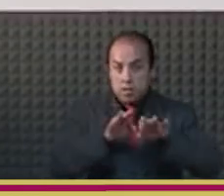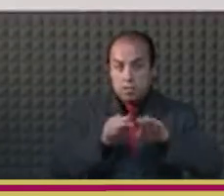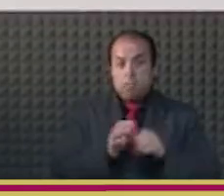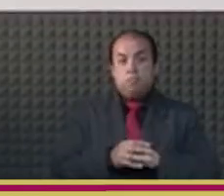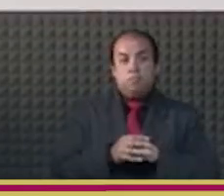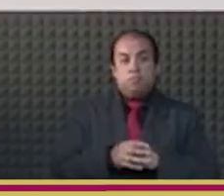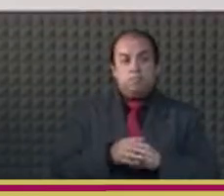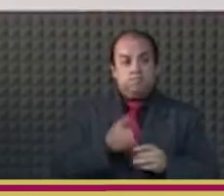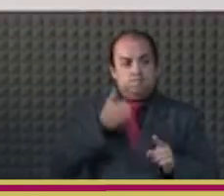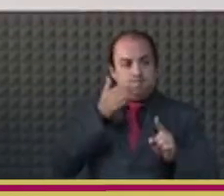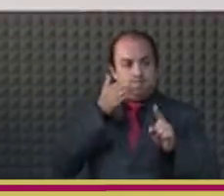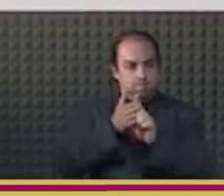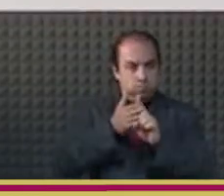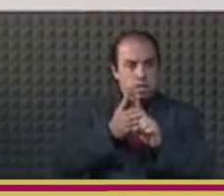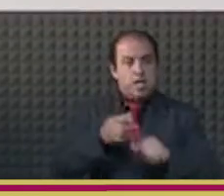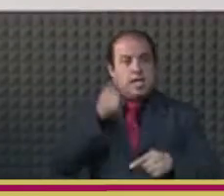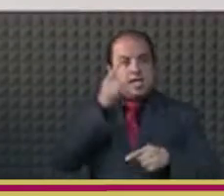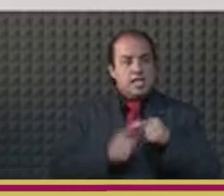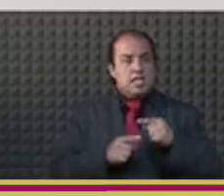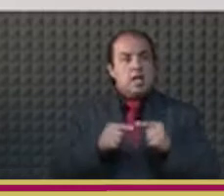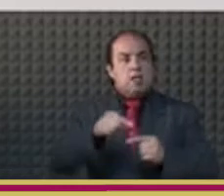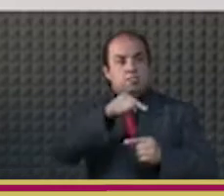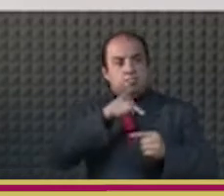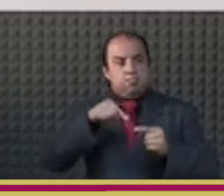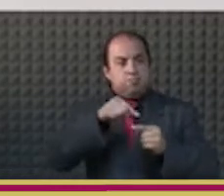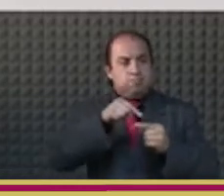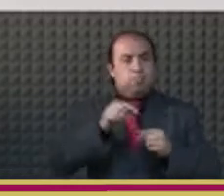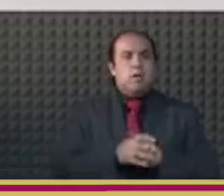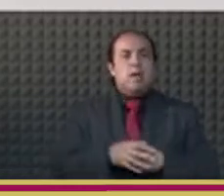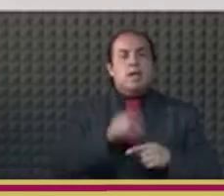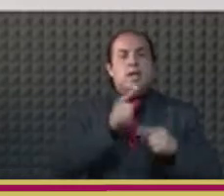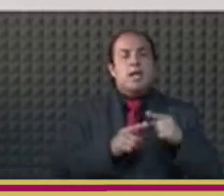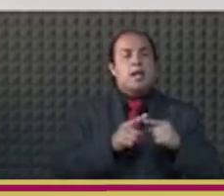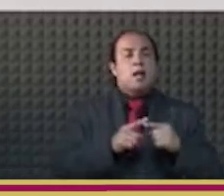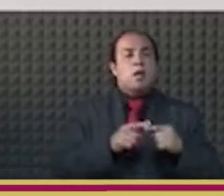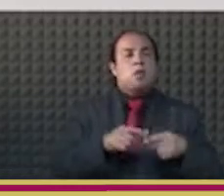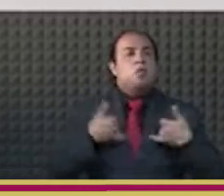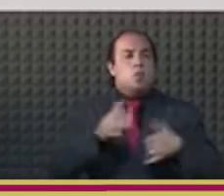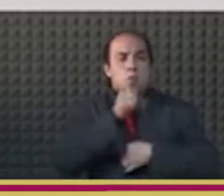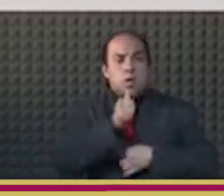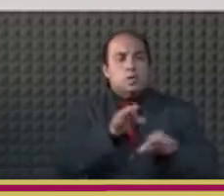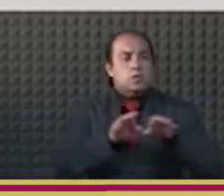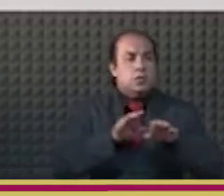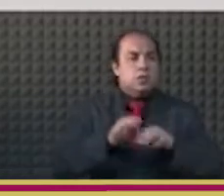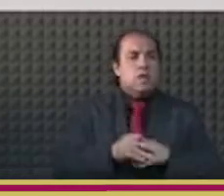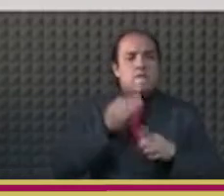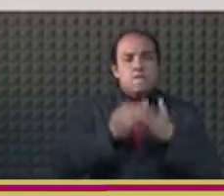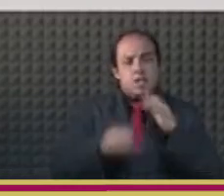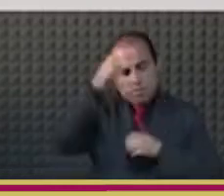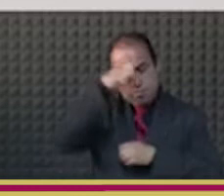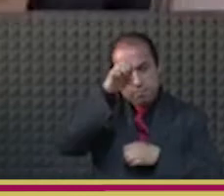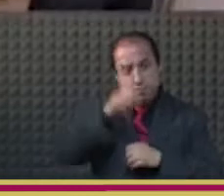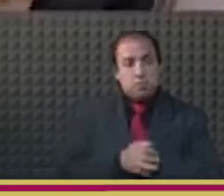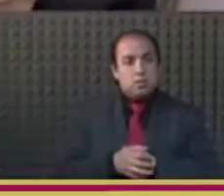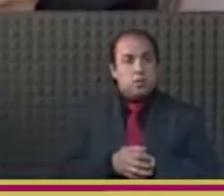el círculo vicioso que impide a los jóvenes obtener un empleo por su falta de experiencia, cuando no tienen